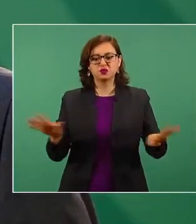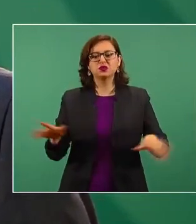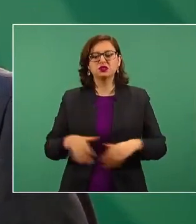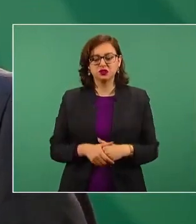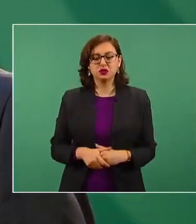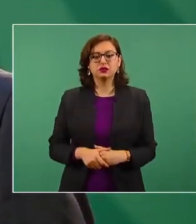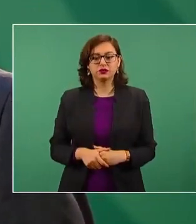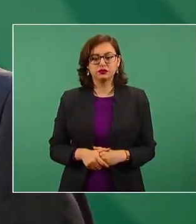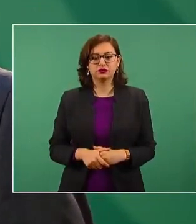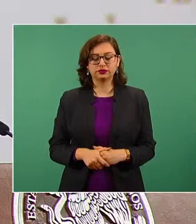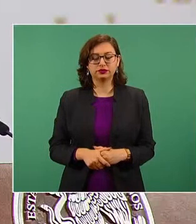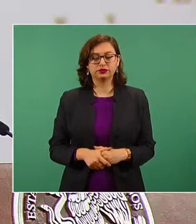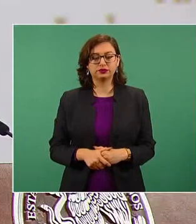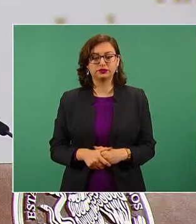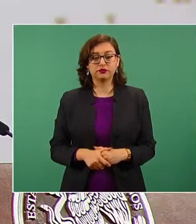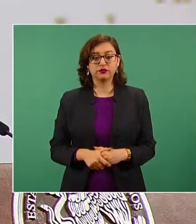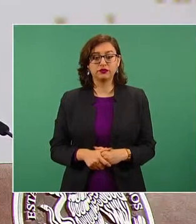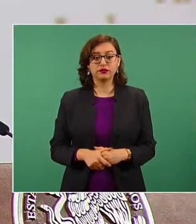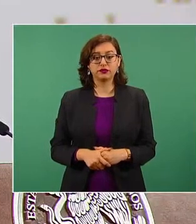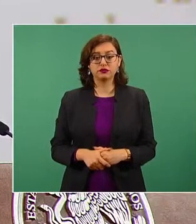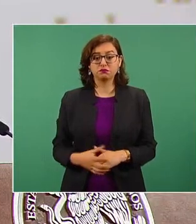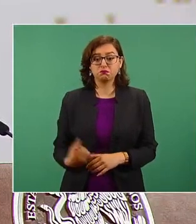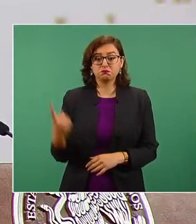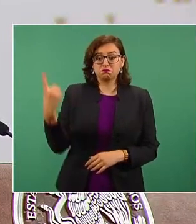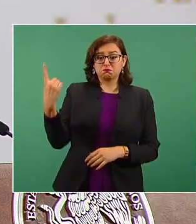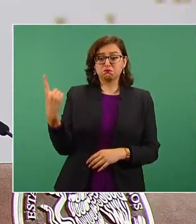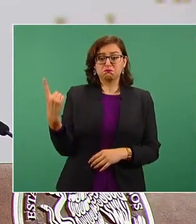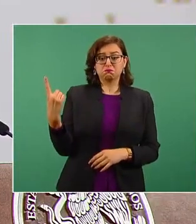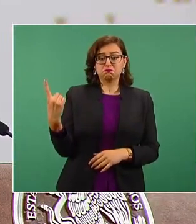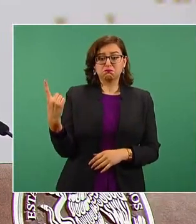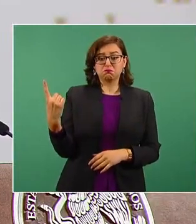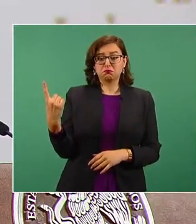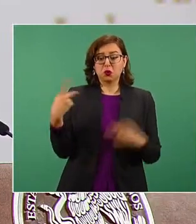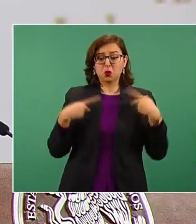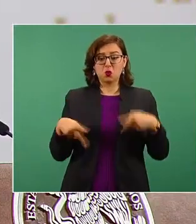Y solo uno me ha dicho,